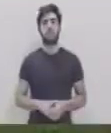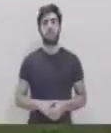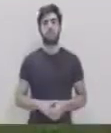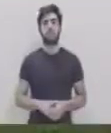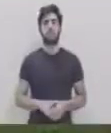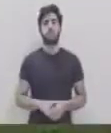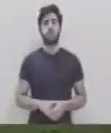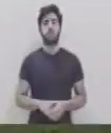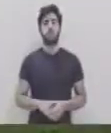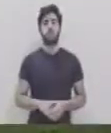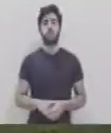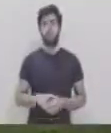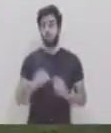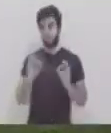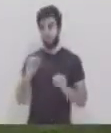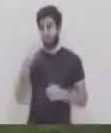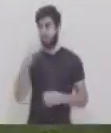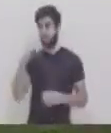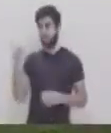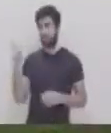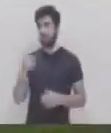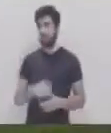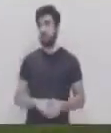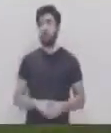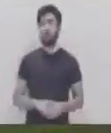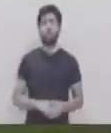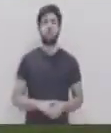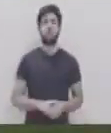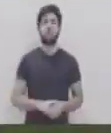y a golpearse dos veces. Conocerte.